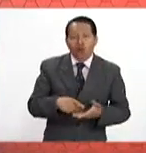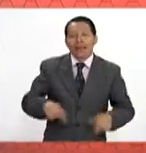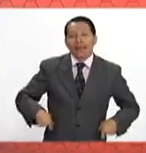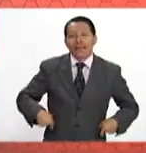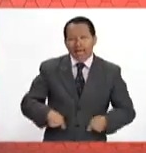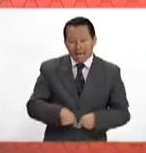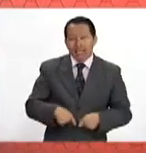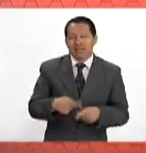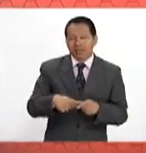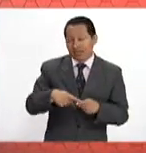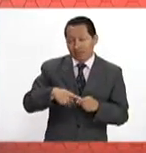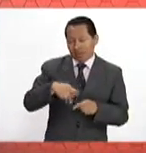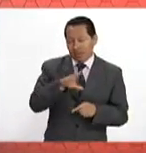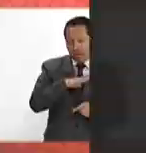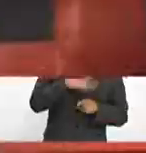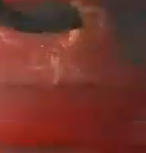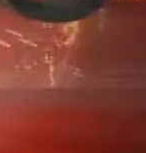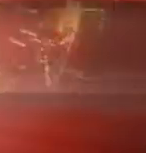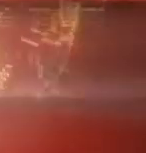de educación primaria.